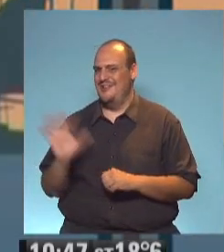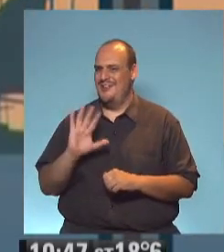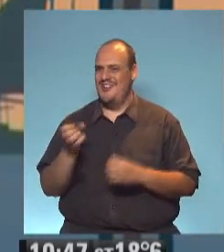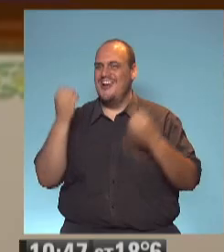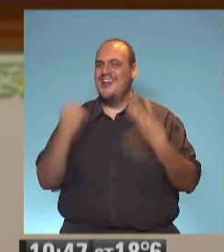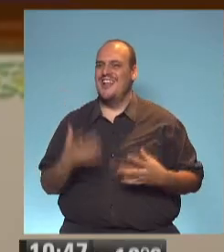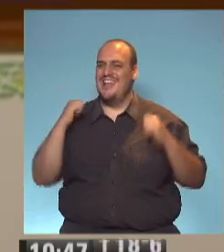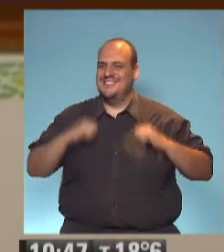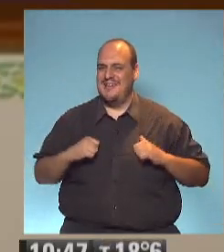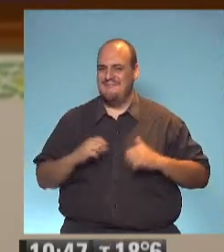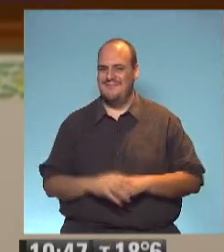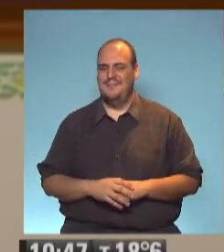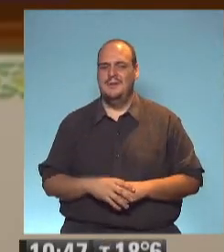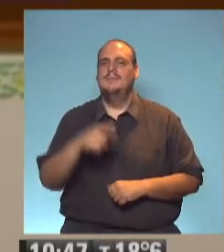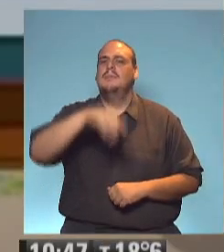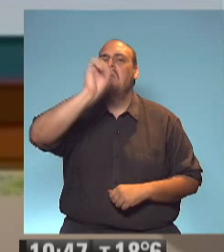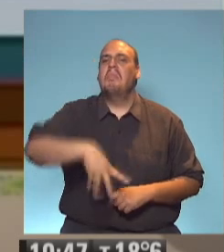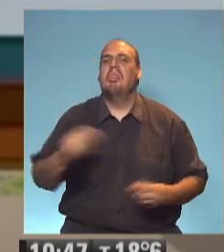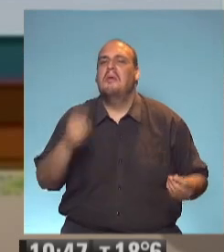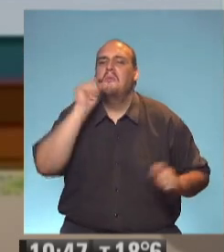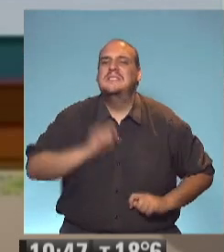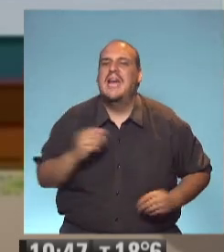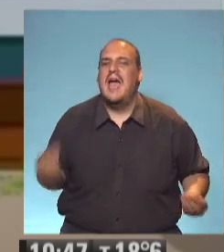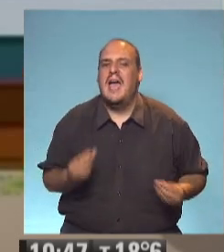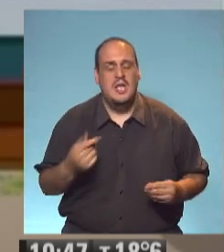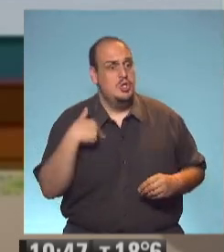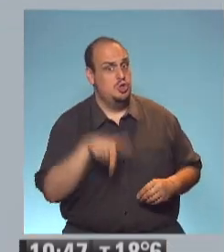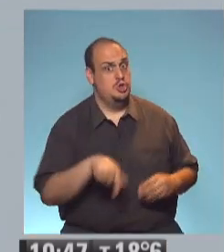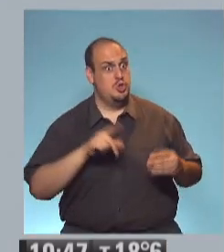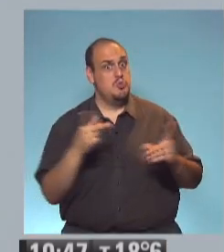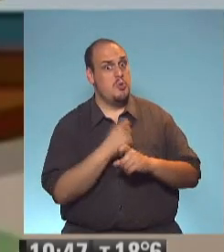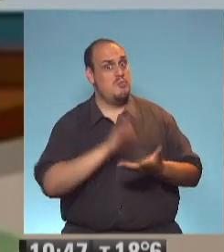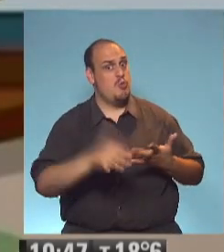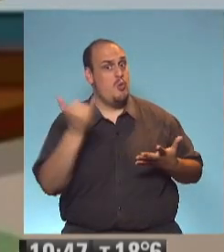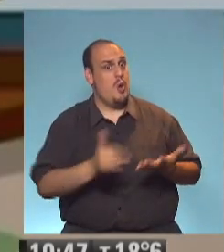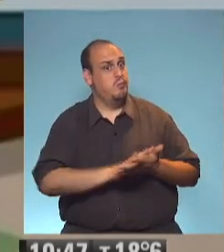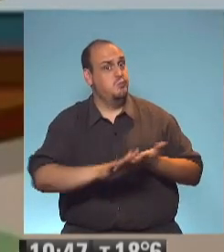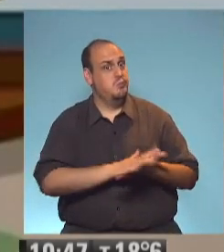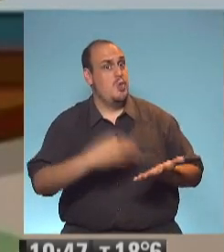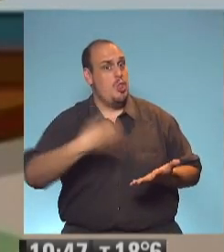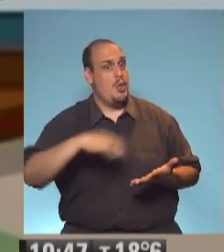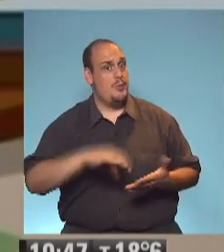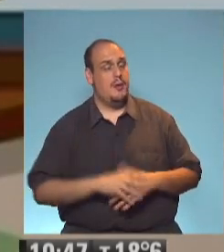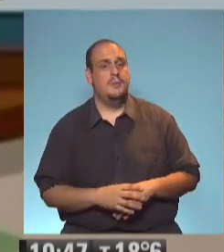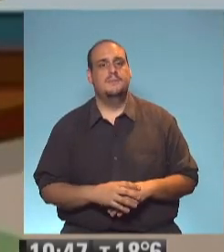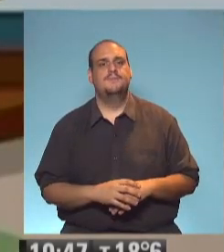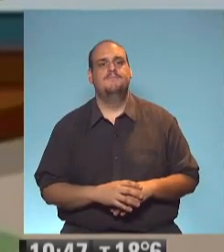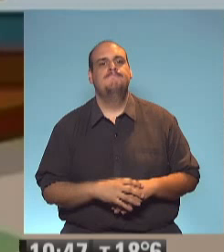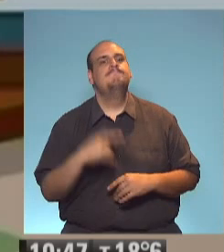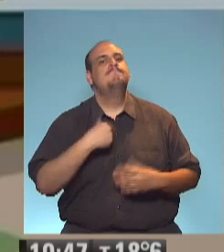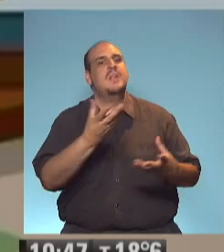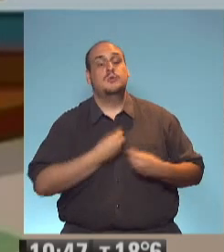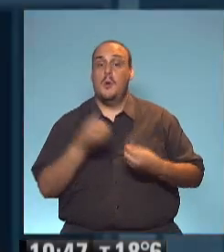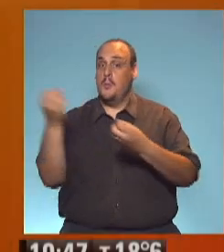Querido Samba, ¿a qué se debe tu visita? Tengo un caso nuevo para resolver. Necesito su ayuda.